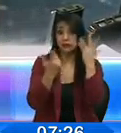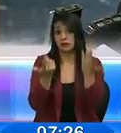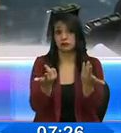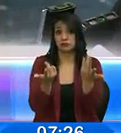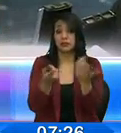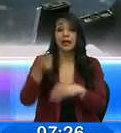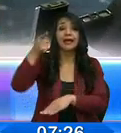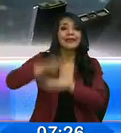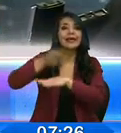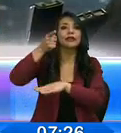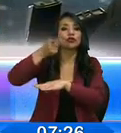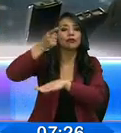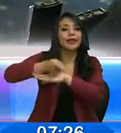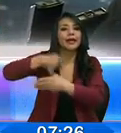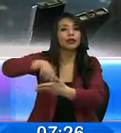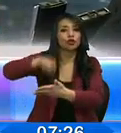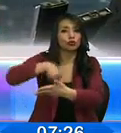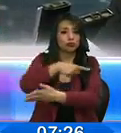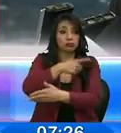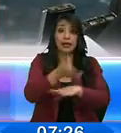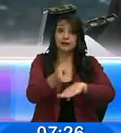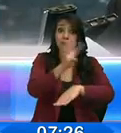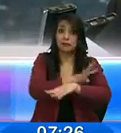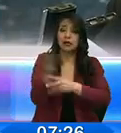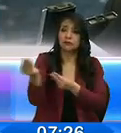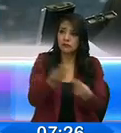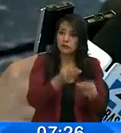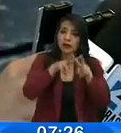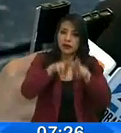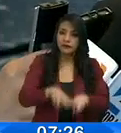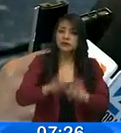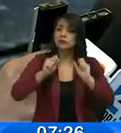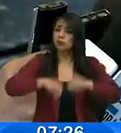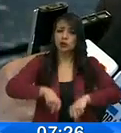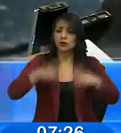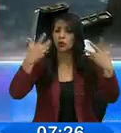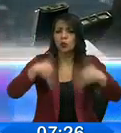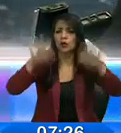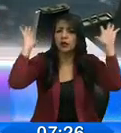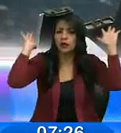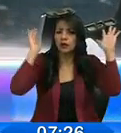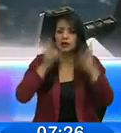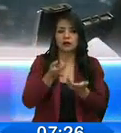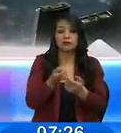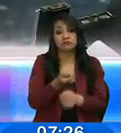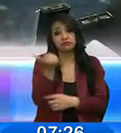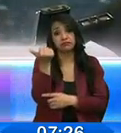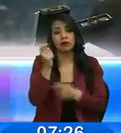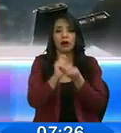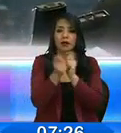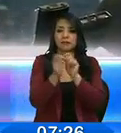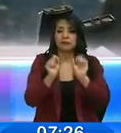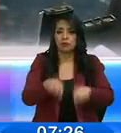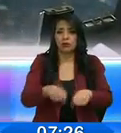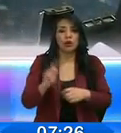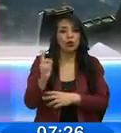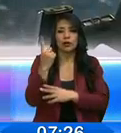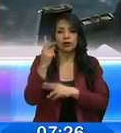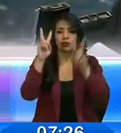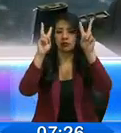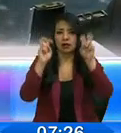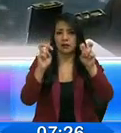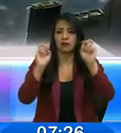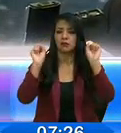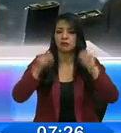estos decretos leyes la Asamblea vuelva a conocer en cualquier momento para derogarla o modificarla. Es el único caso en